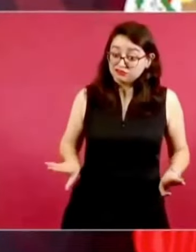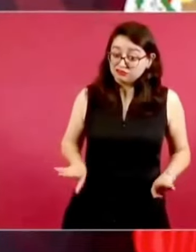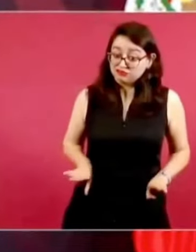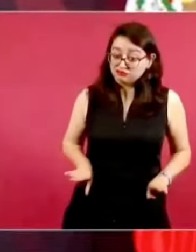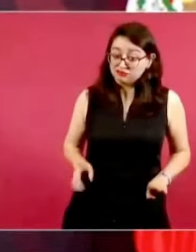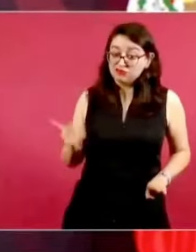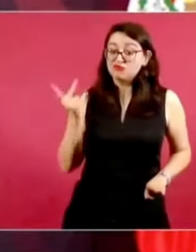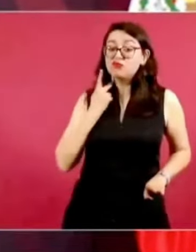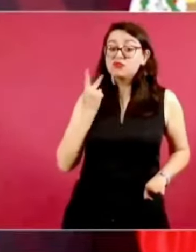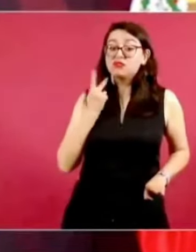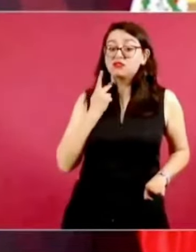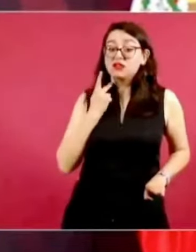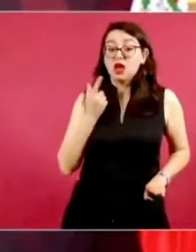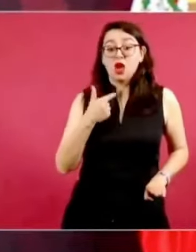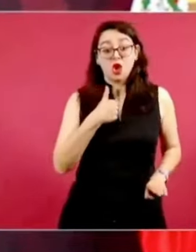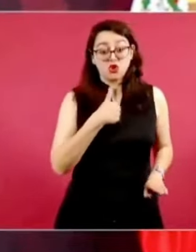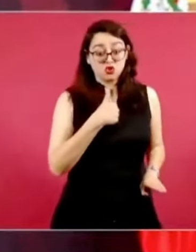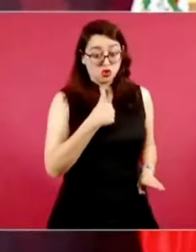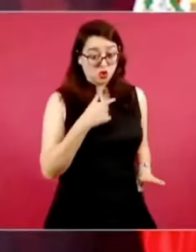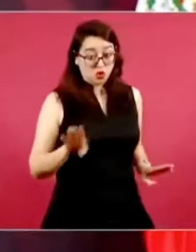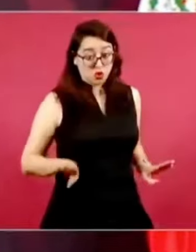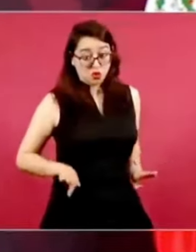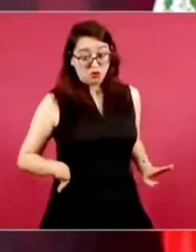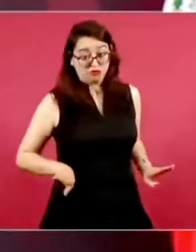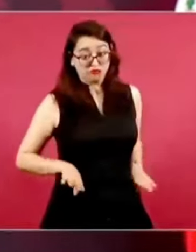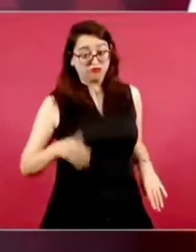políticas e ideológicas